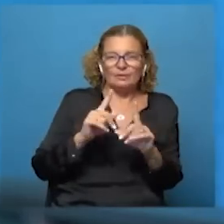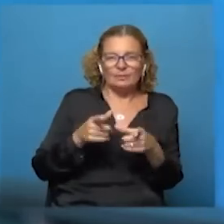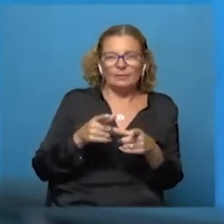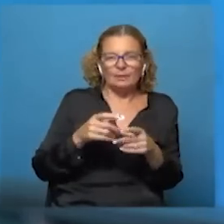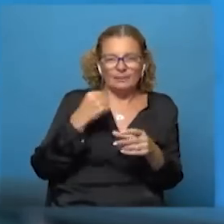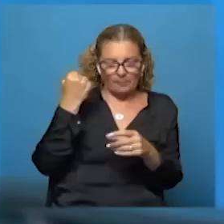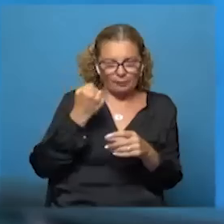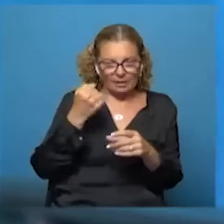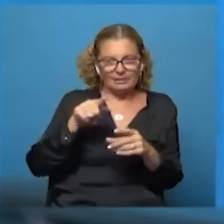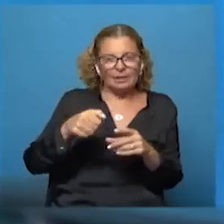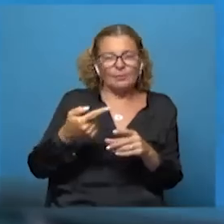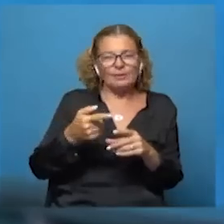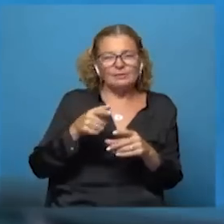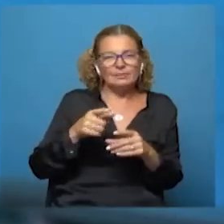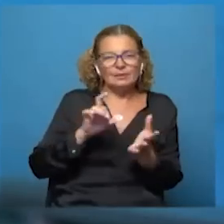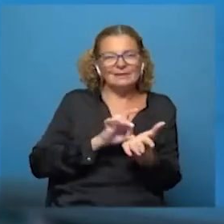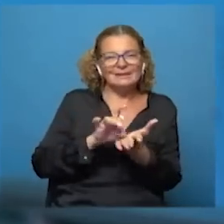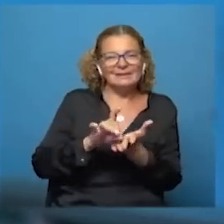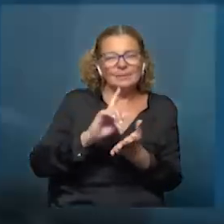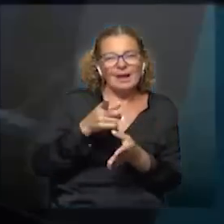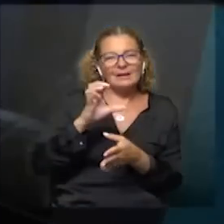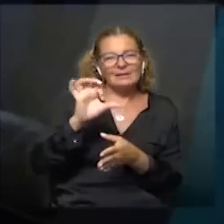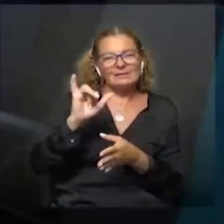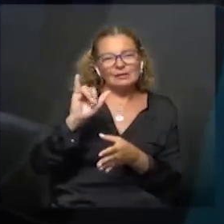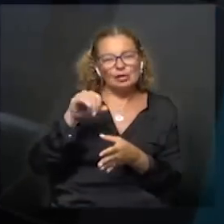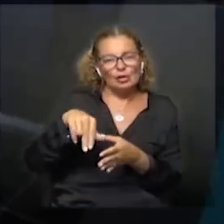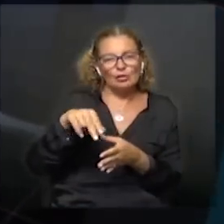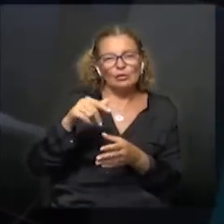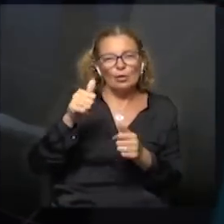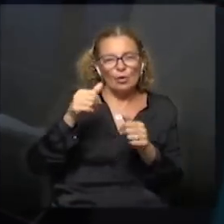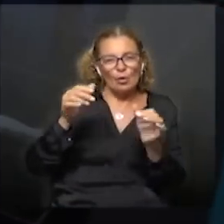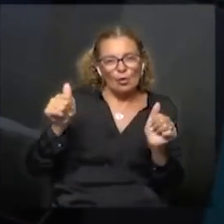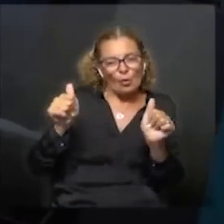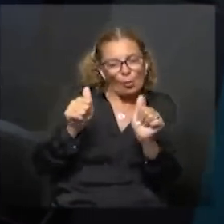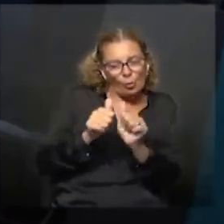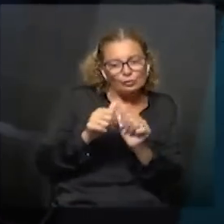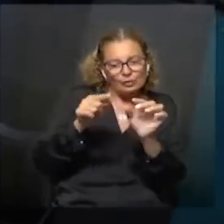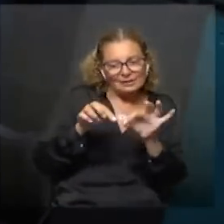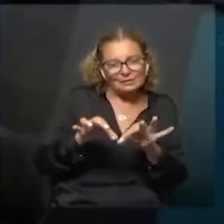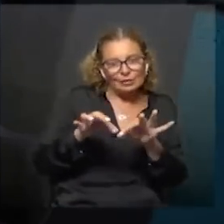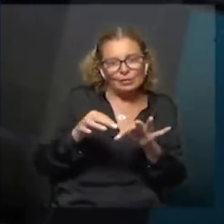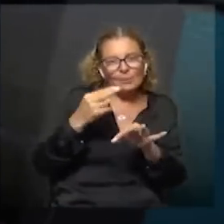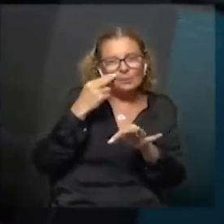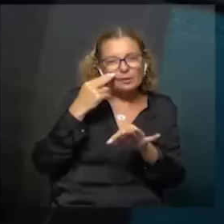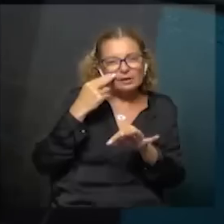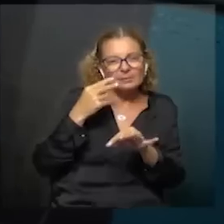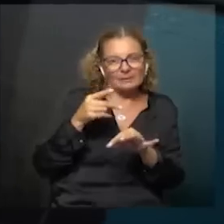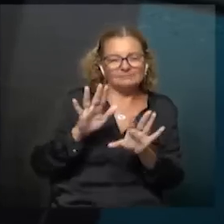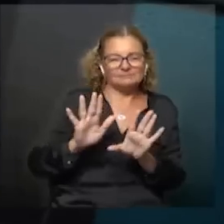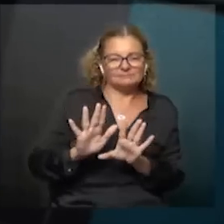que funcionara quedó el sistema de gestión que justo andan la vuelta por todos estos libros con el tema